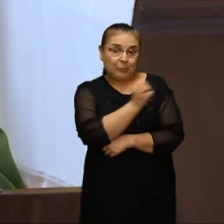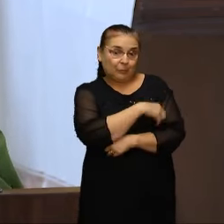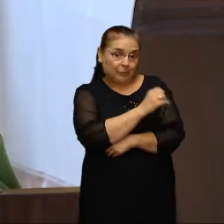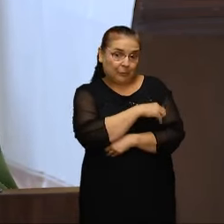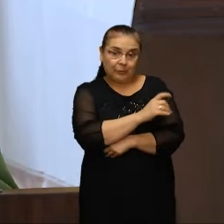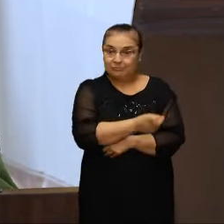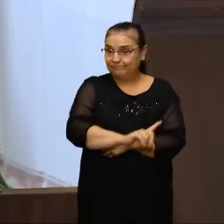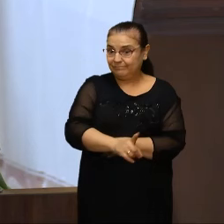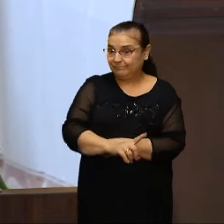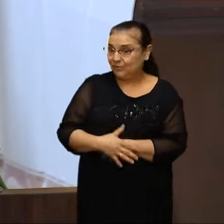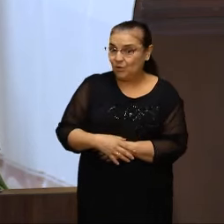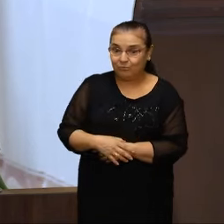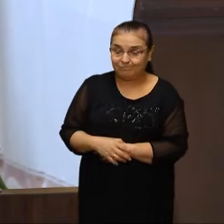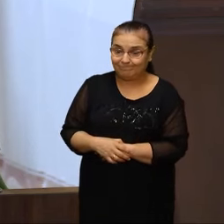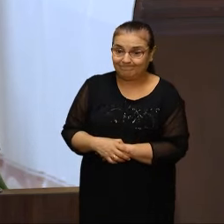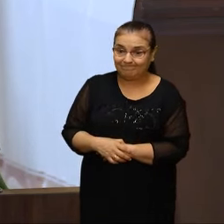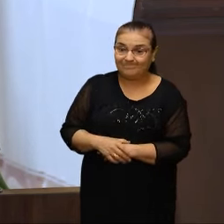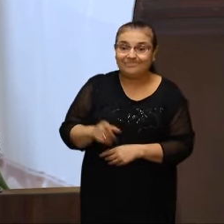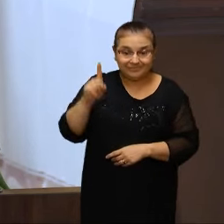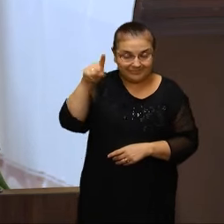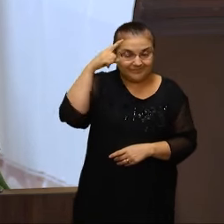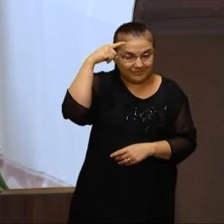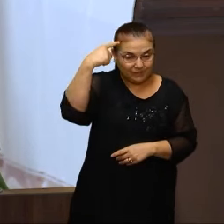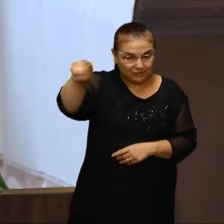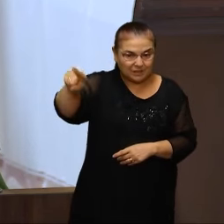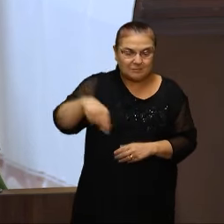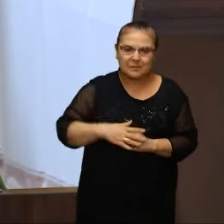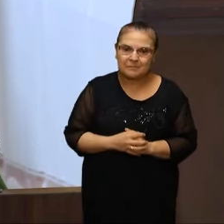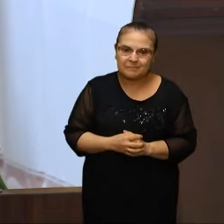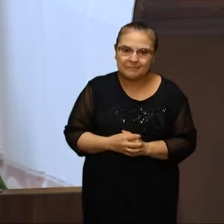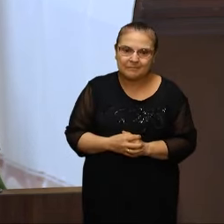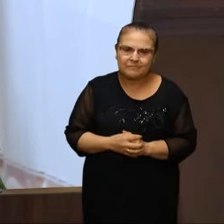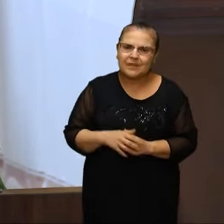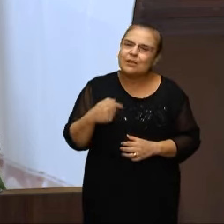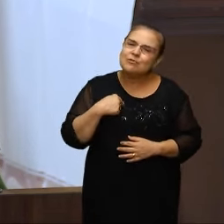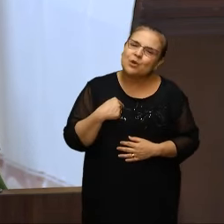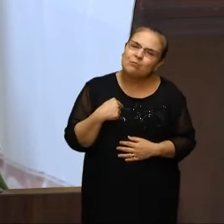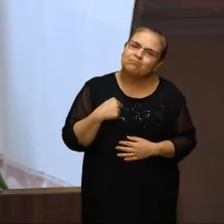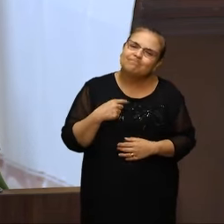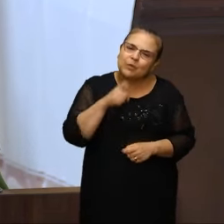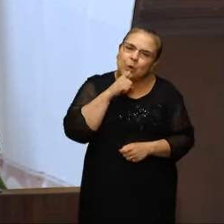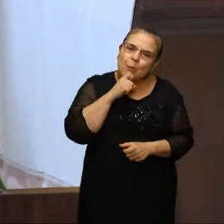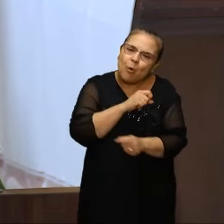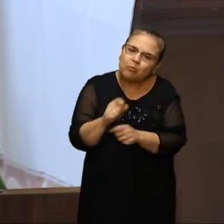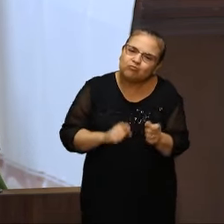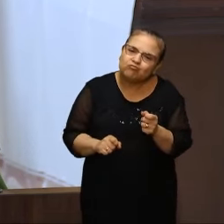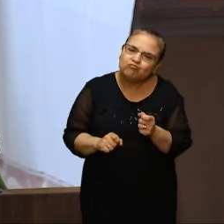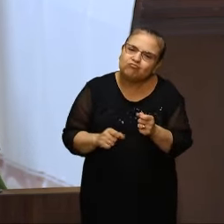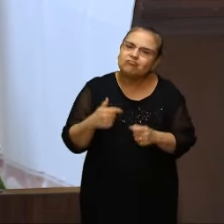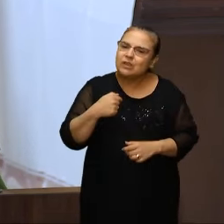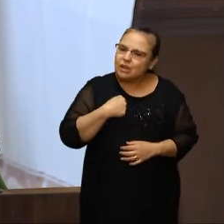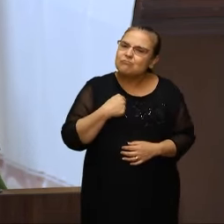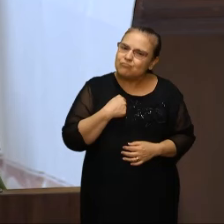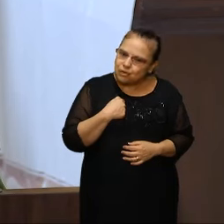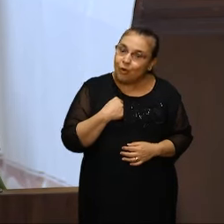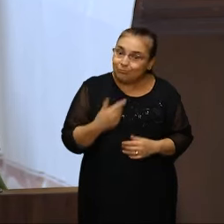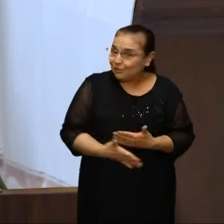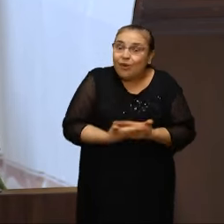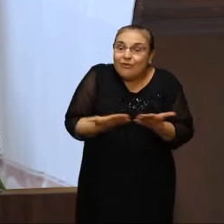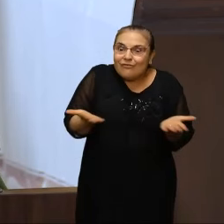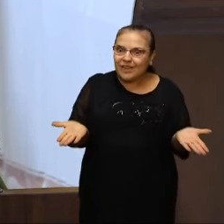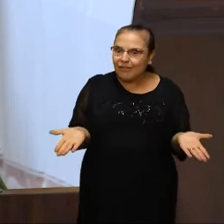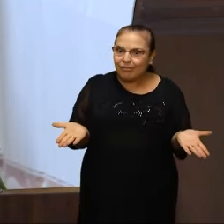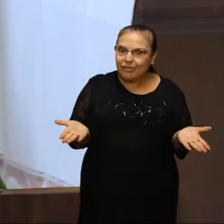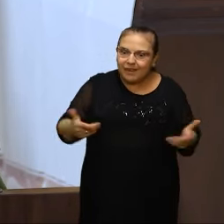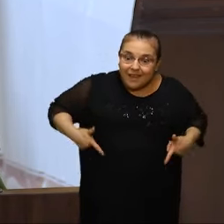Dios sí que quiere ver a ver cómo has actuado. ¿Cómo voy obrando yo? ¿Puedo ser el hombre de confianza, el hijo